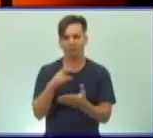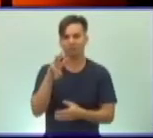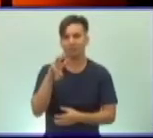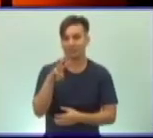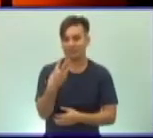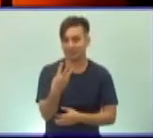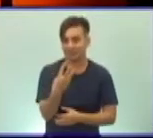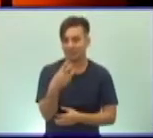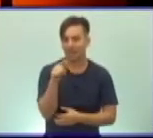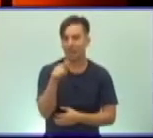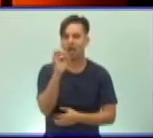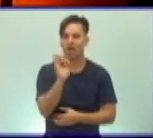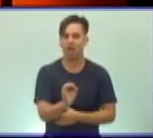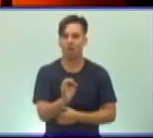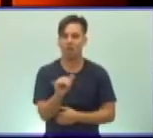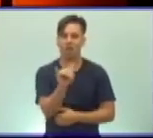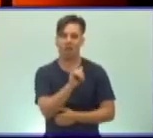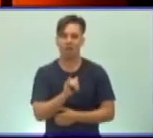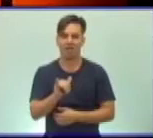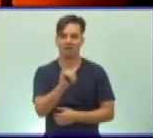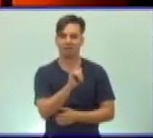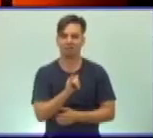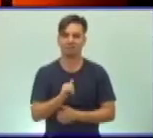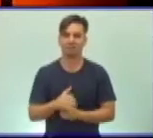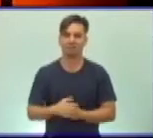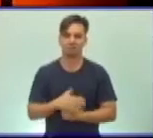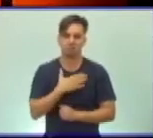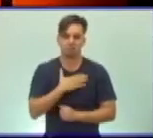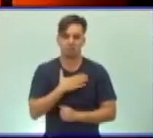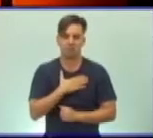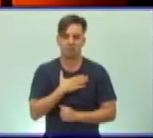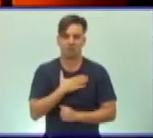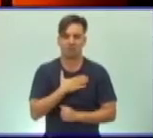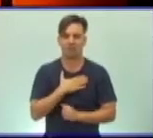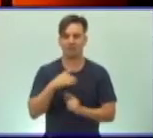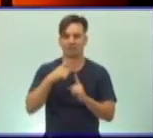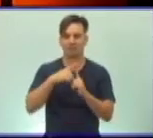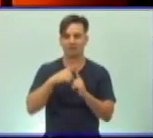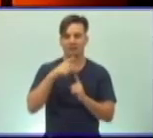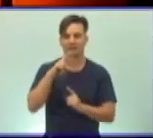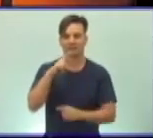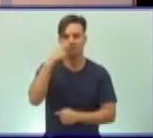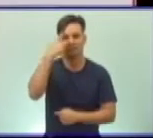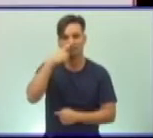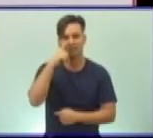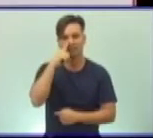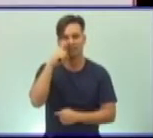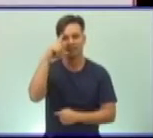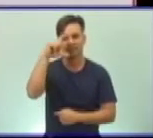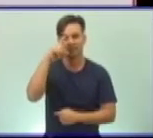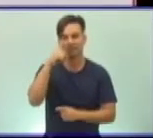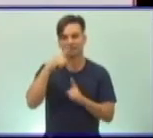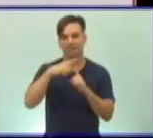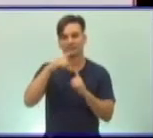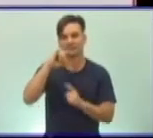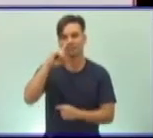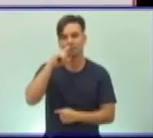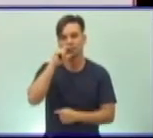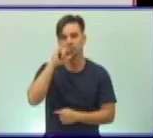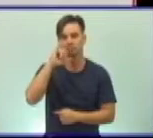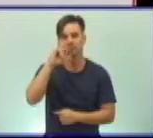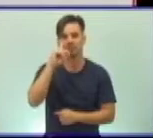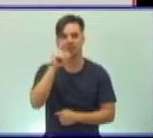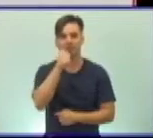son iguales por la propiedad de transitividad. ¿Te percataste? Ya tenemos dos pares de